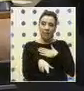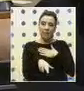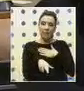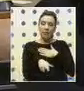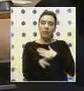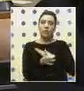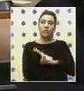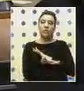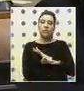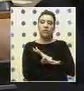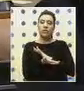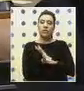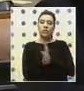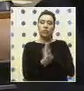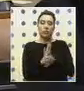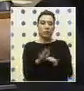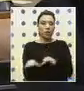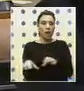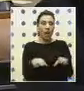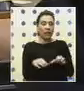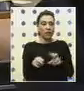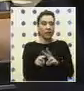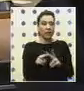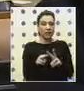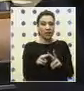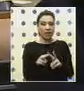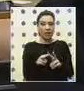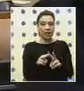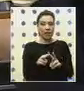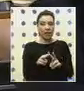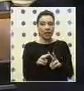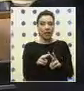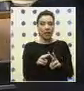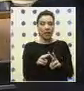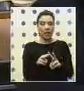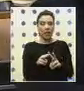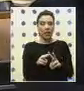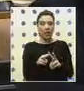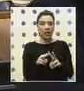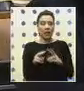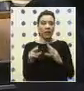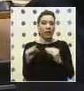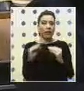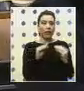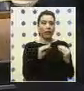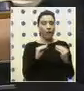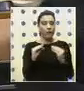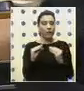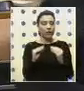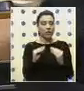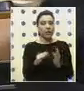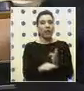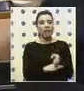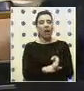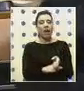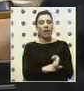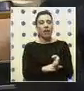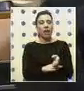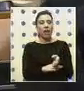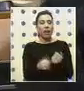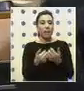toda actividad que se genere, toda actividad de conversación donde concurran privados